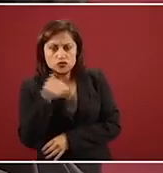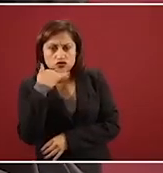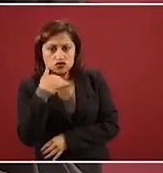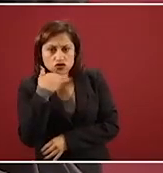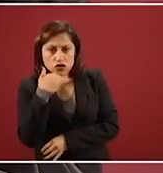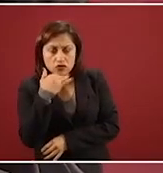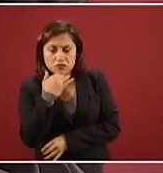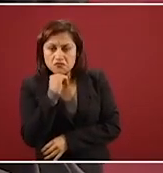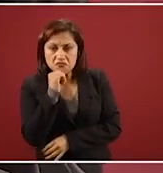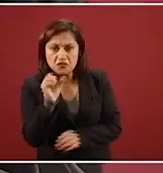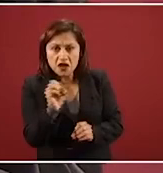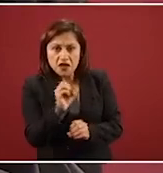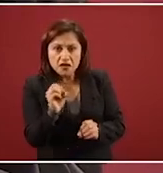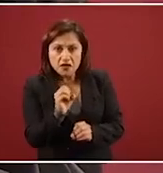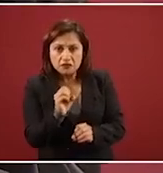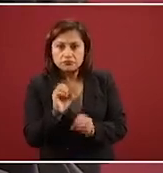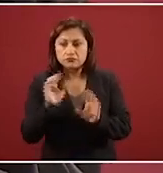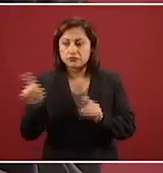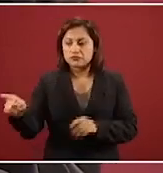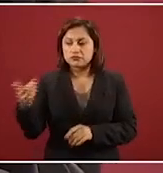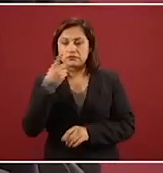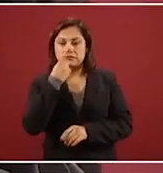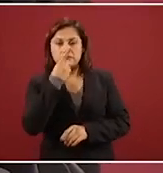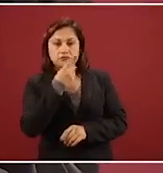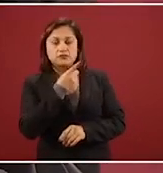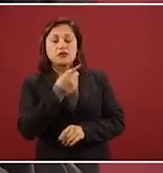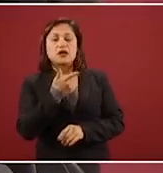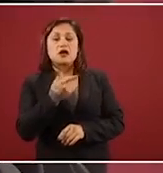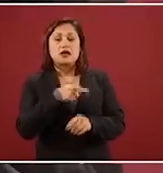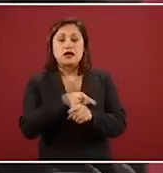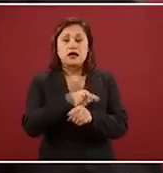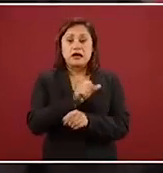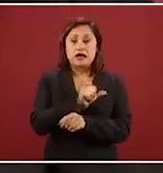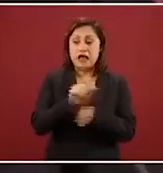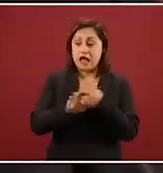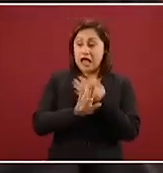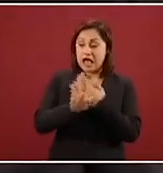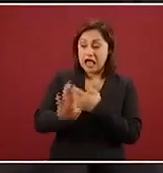Anticorrupción tampoco. No. Austeridad,